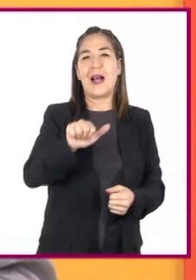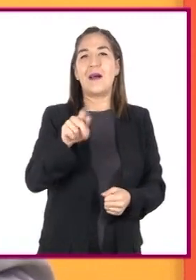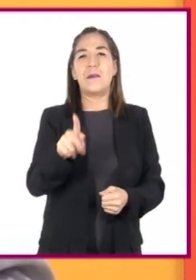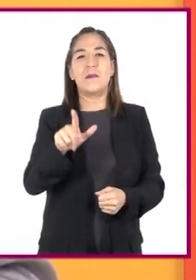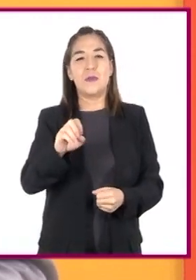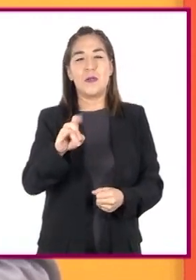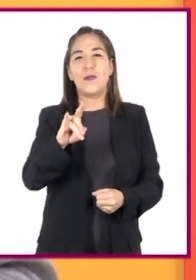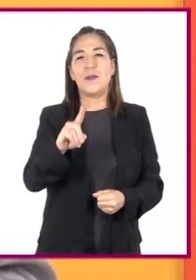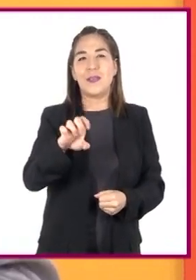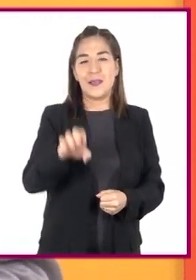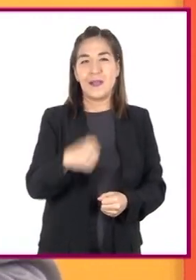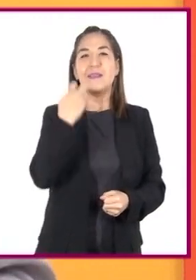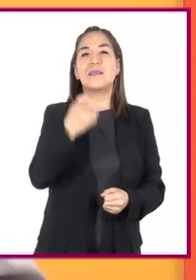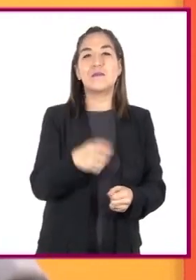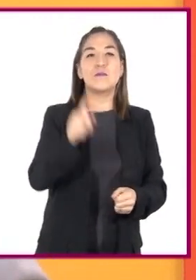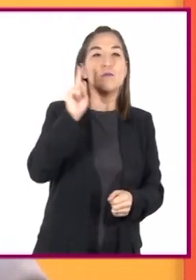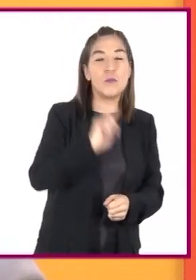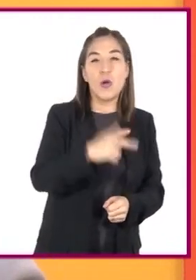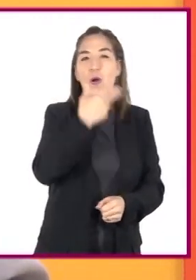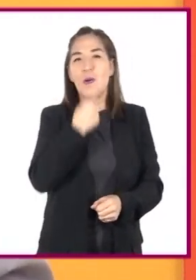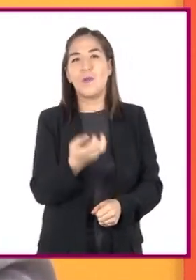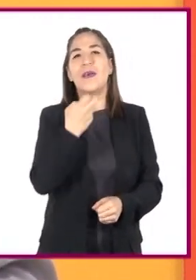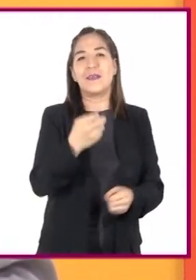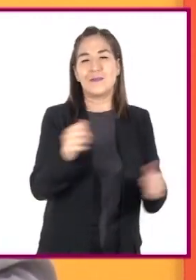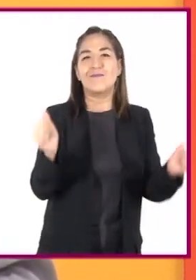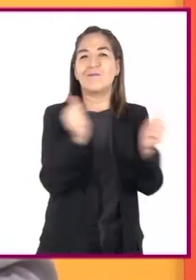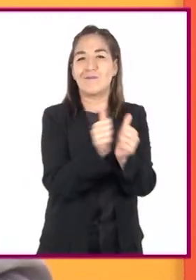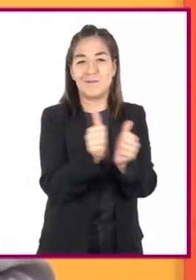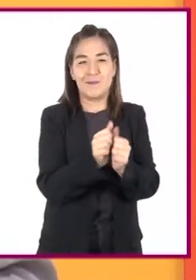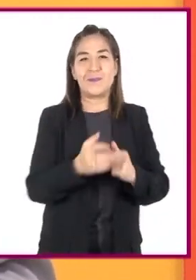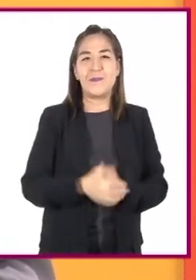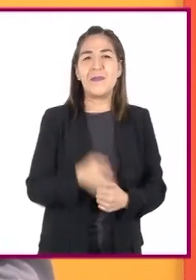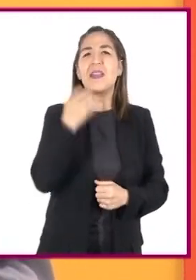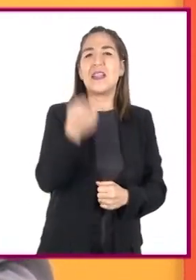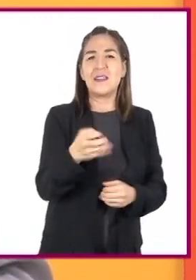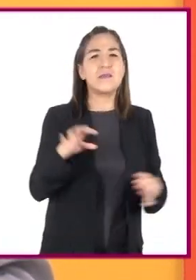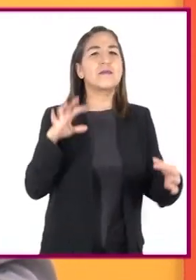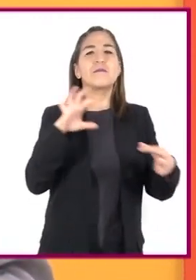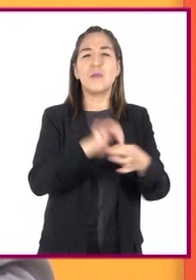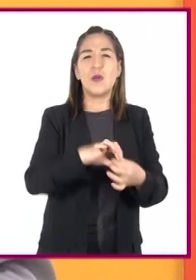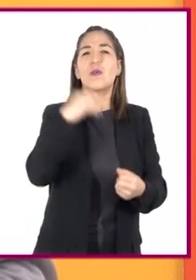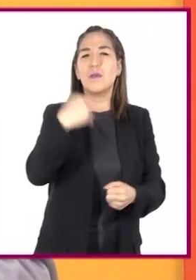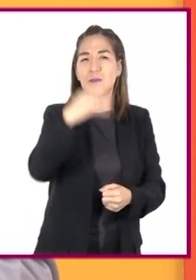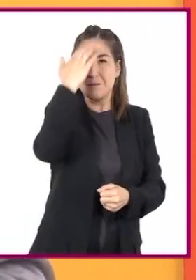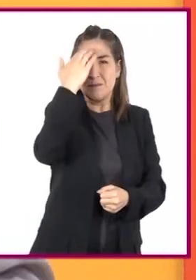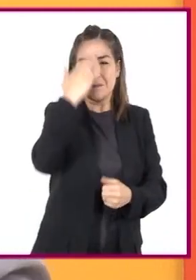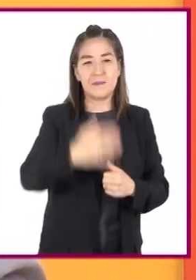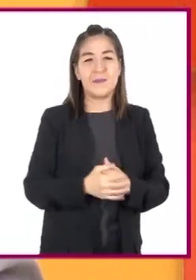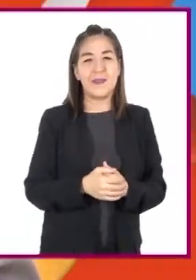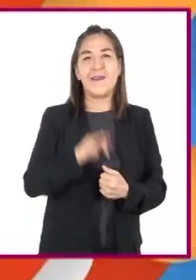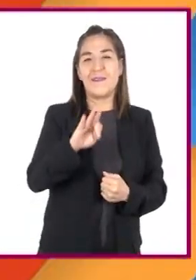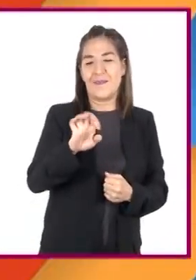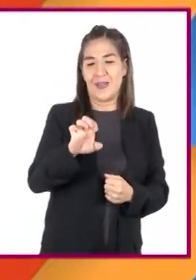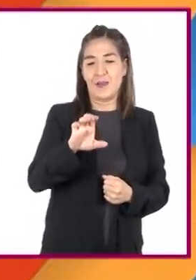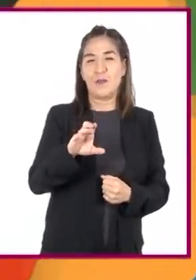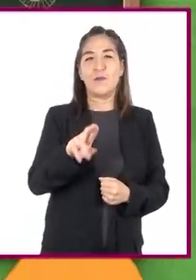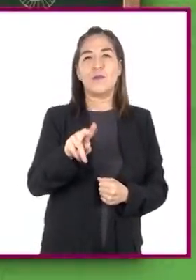del sexo opuesto de su especie. A esta unión se le conoce como